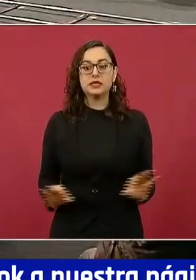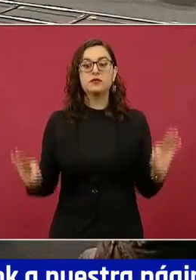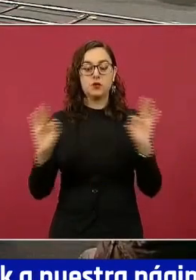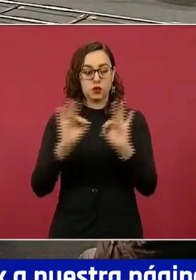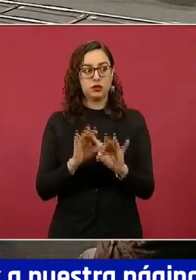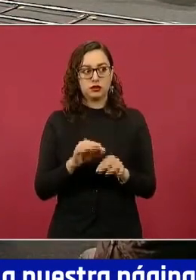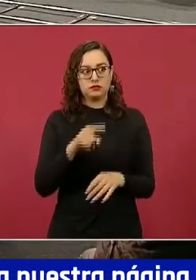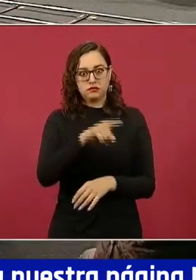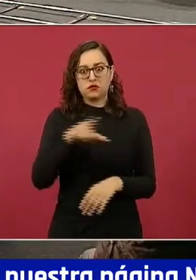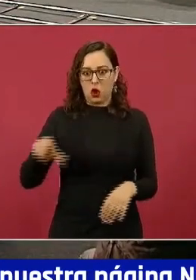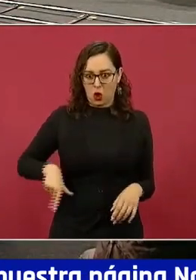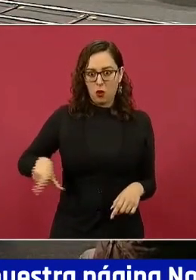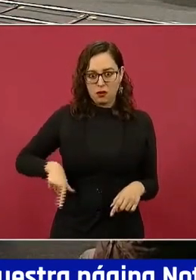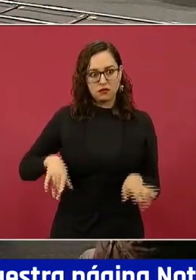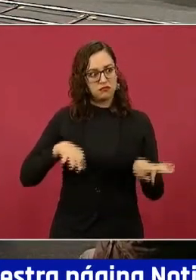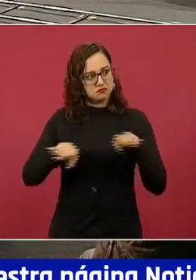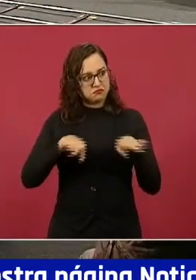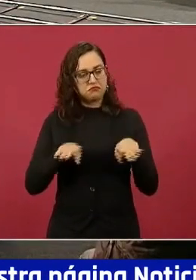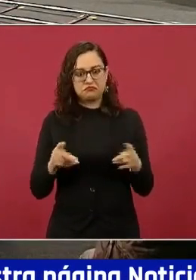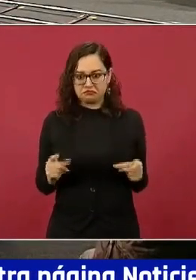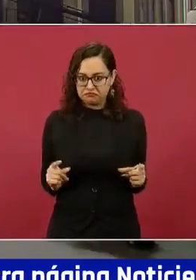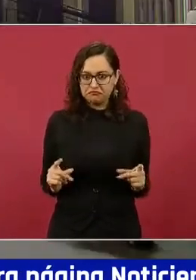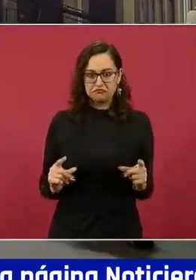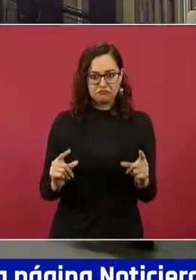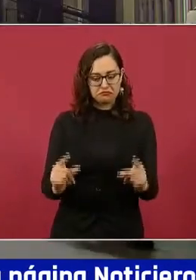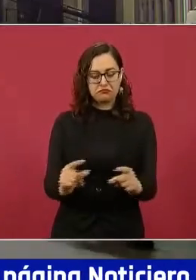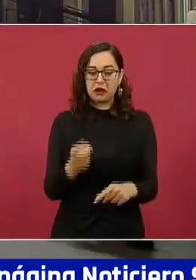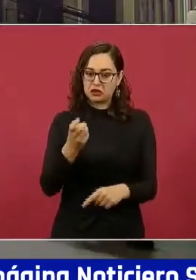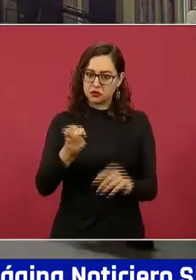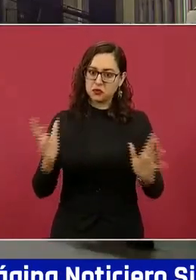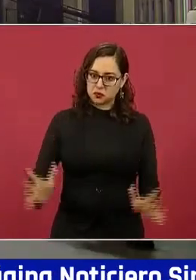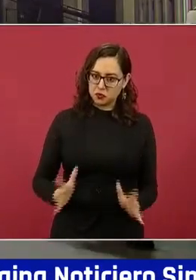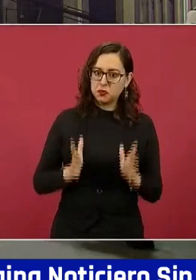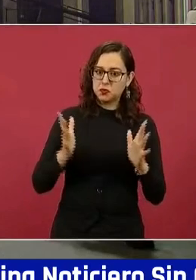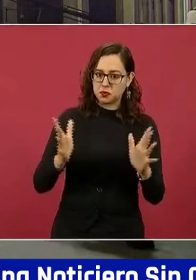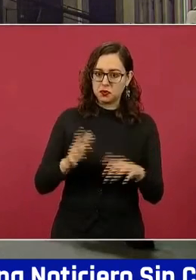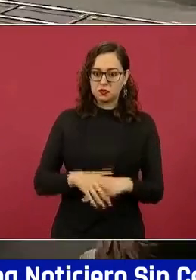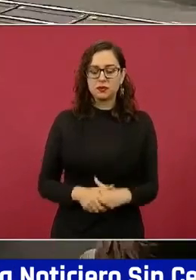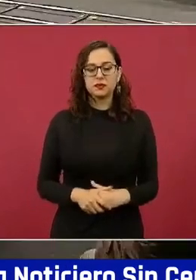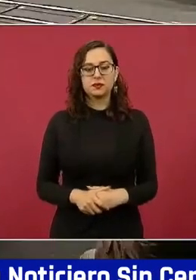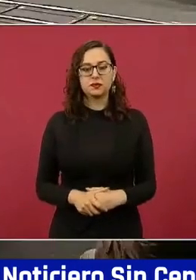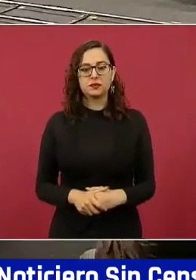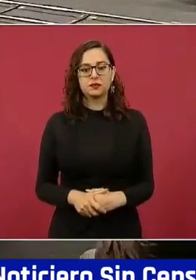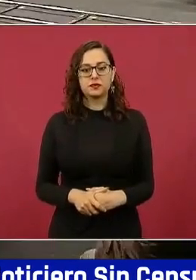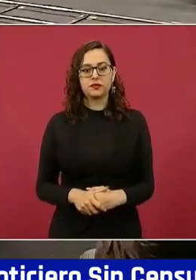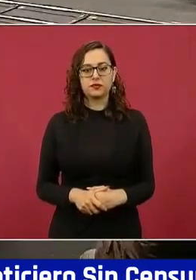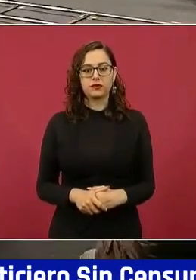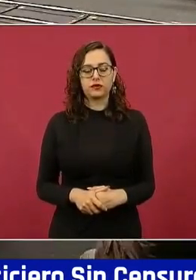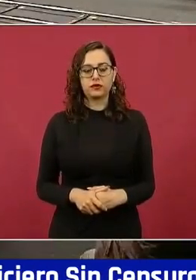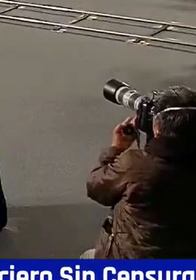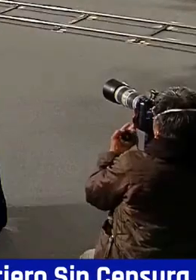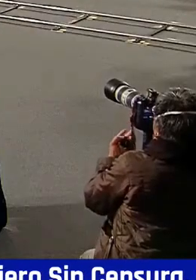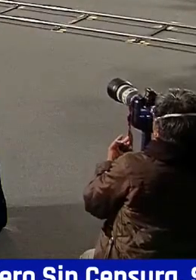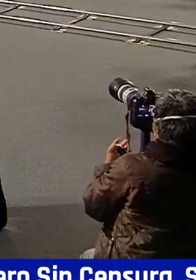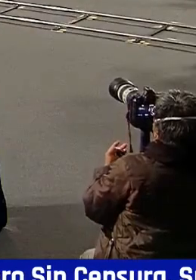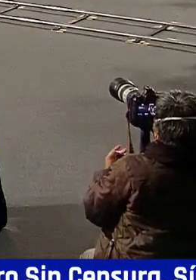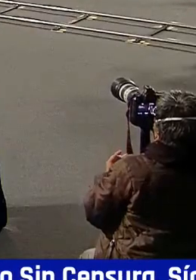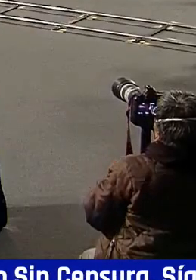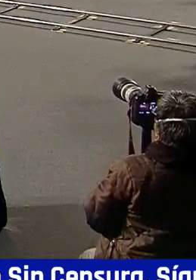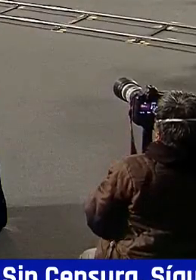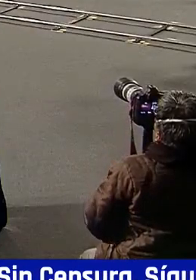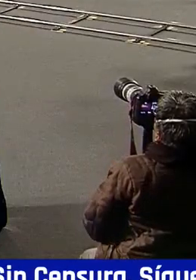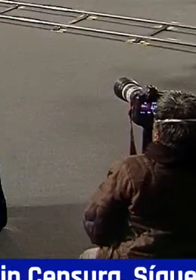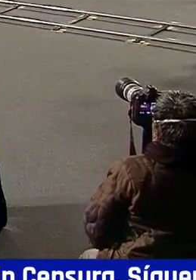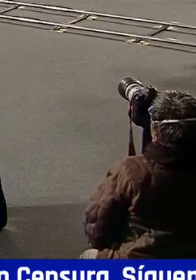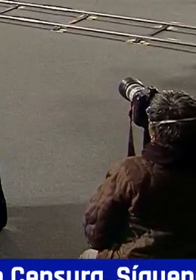la atención de la administración del presidente López Obrador. I could go on a long time and I won't.